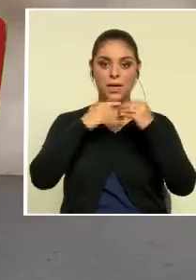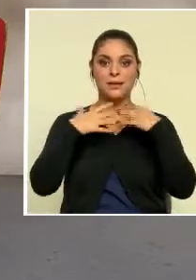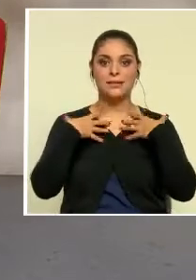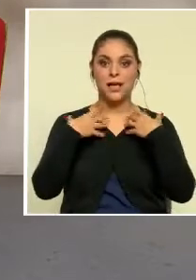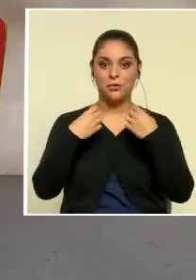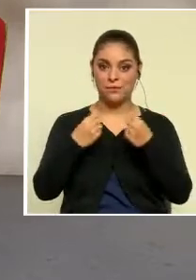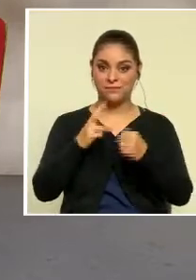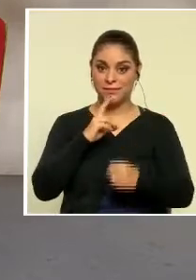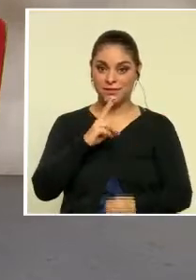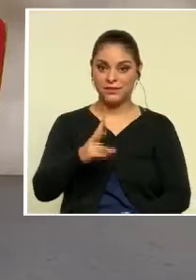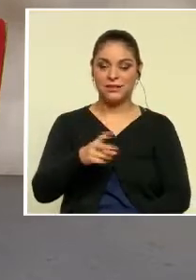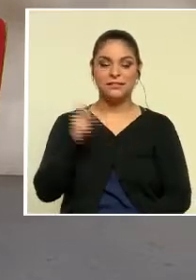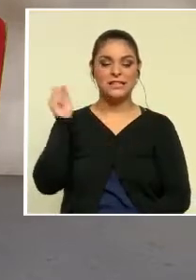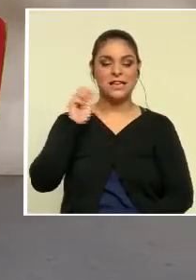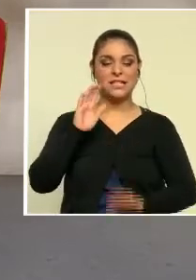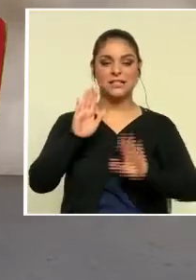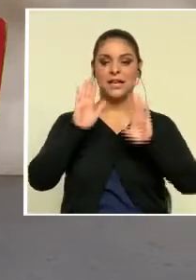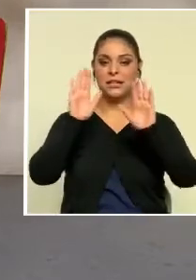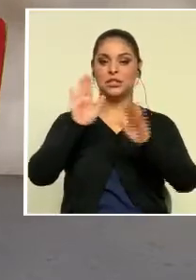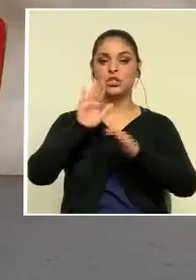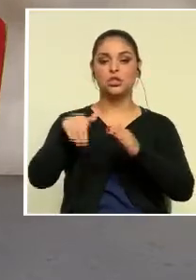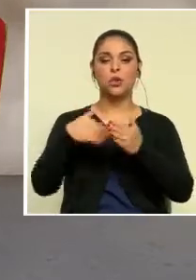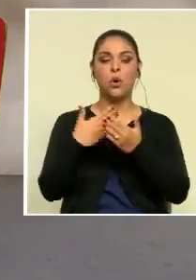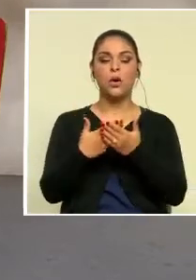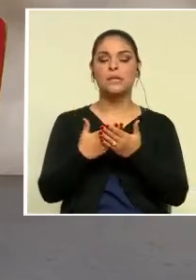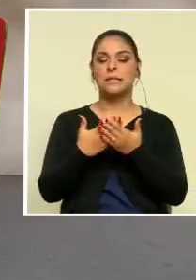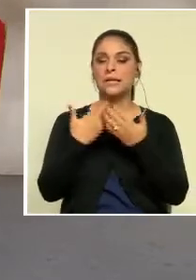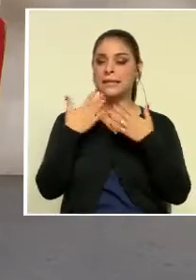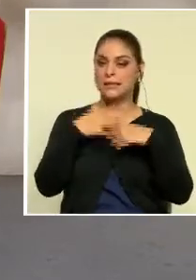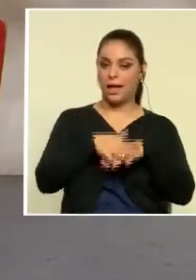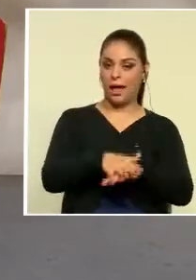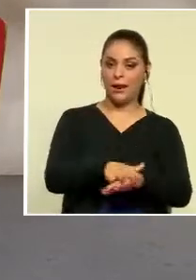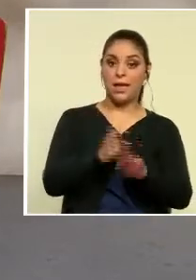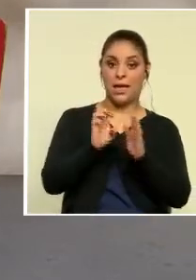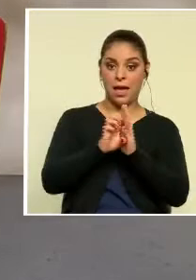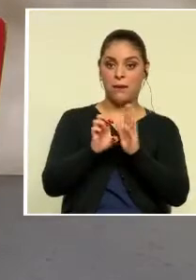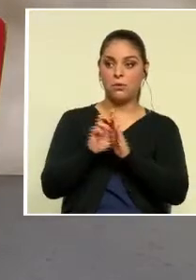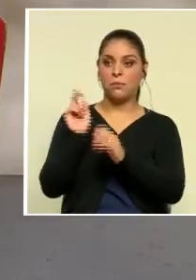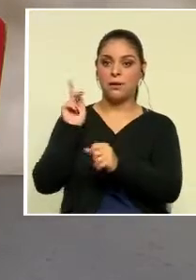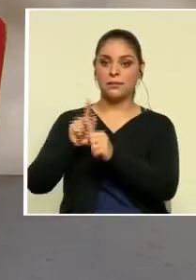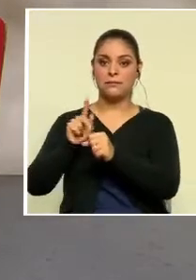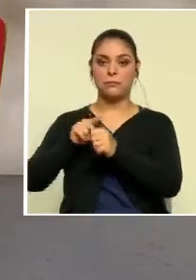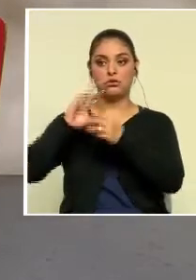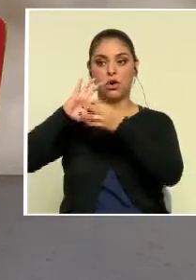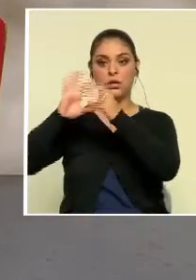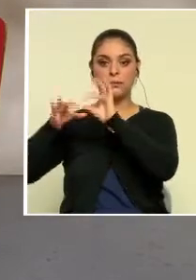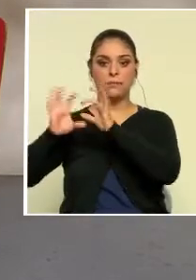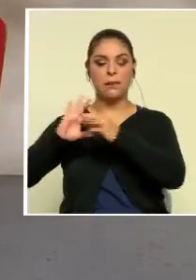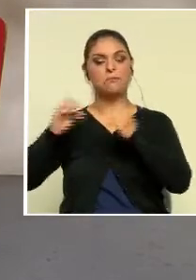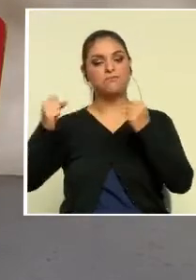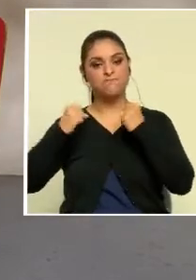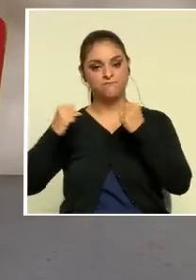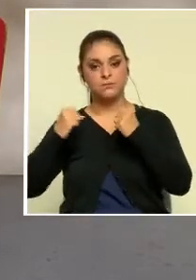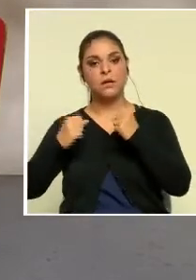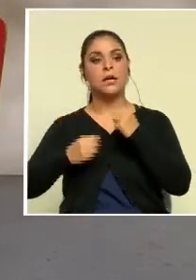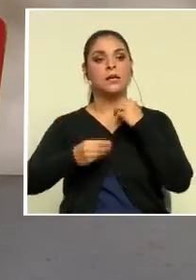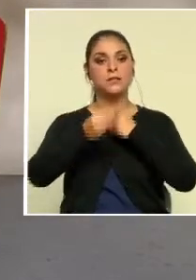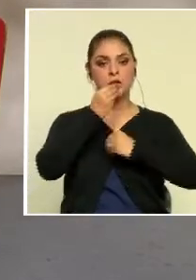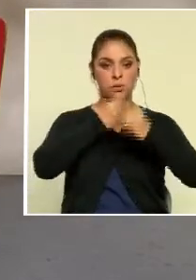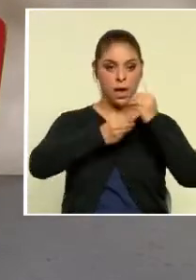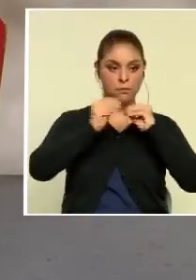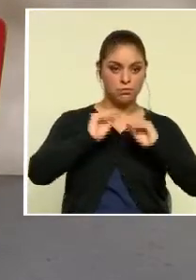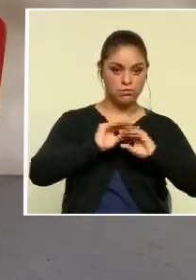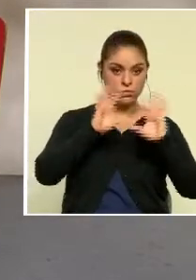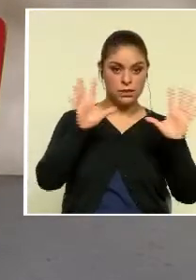es que todo es súper integral por ejemplo cuando participamos en las olimpiadas y hacemos ejercicio cuando desayunamos o merendamos en la